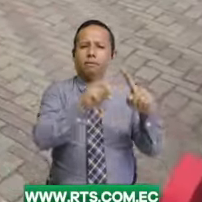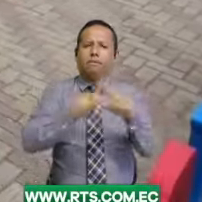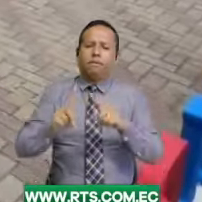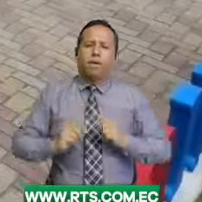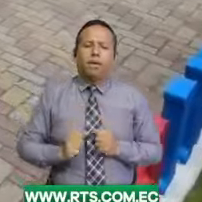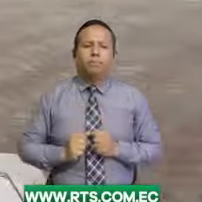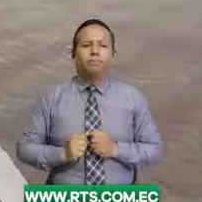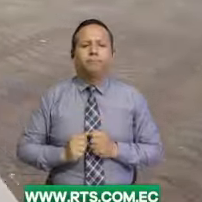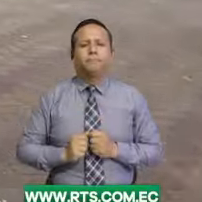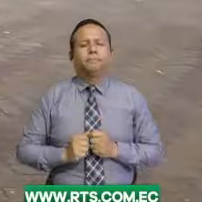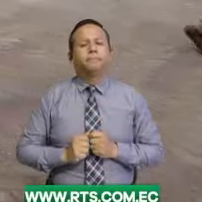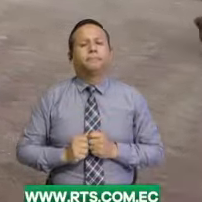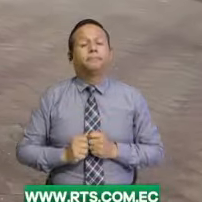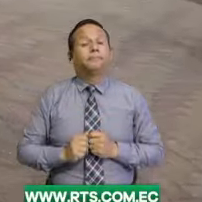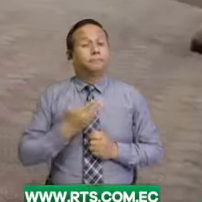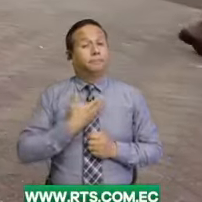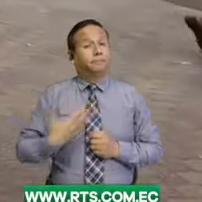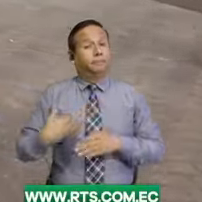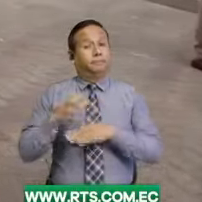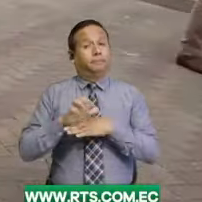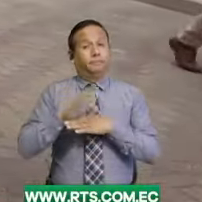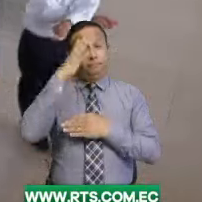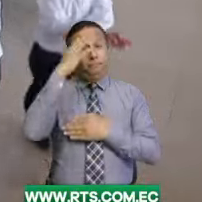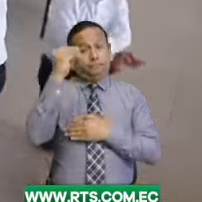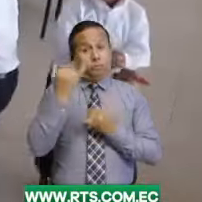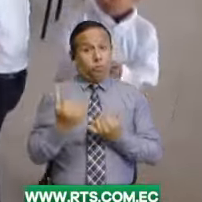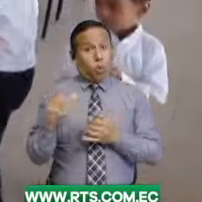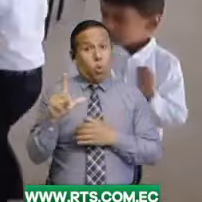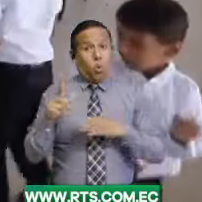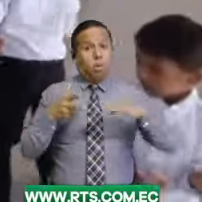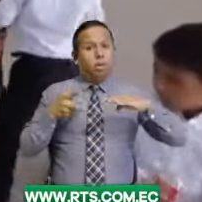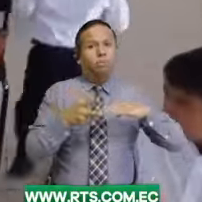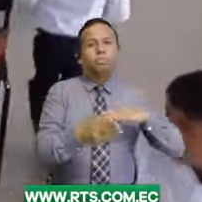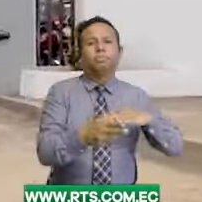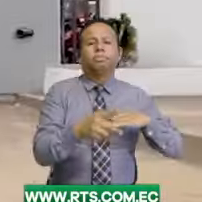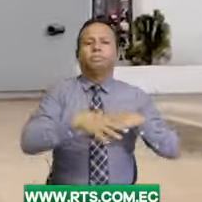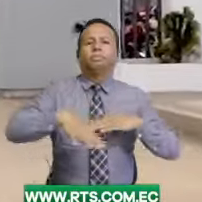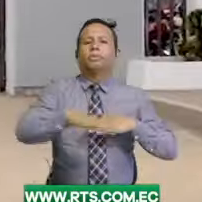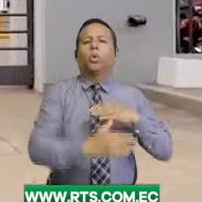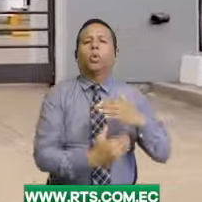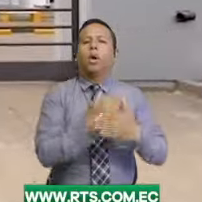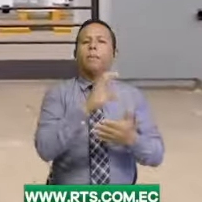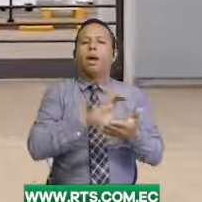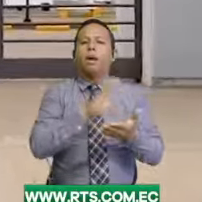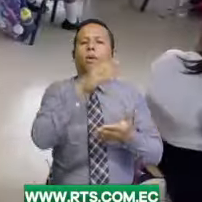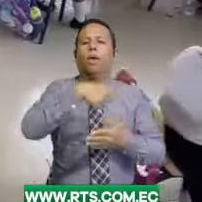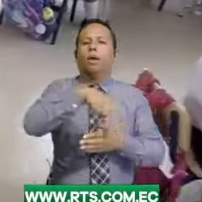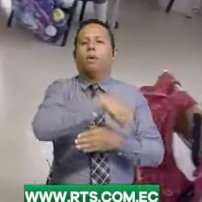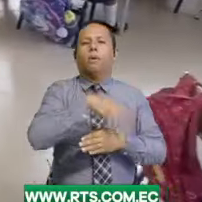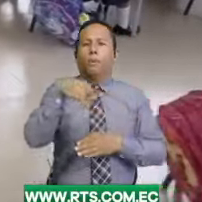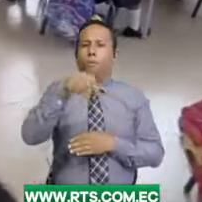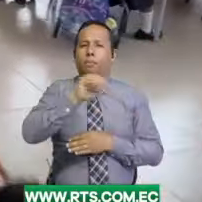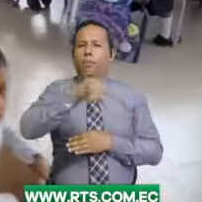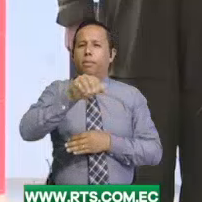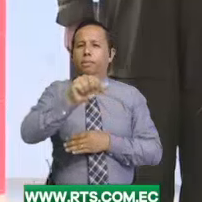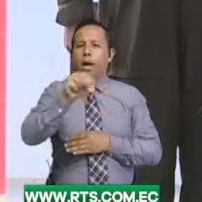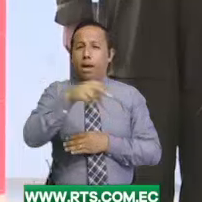El presidente de la República, Daniel Noboa, inauguró este lunes las nuevas instalaciones de la Unidad Educativa Mayor Camposano en Paján, provincia de